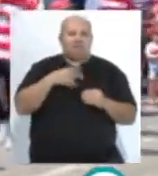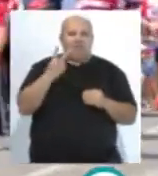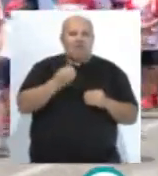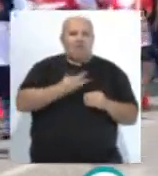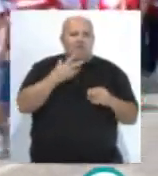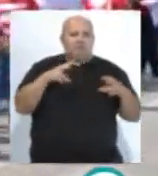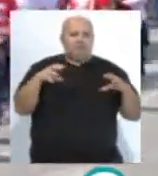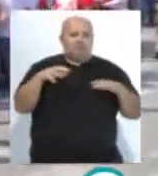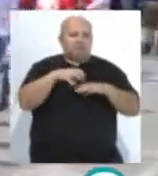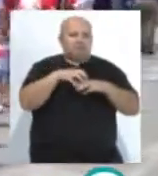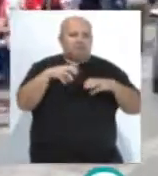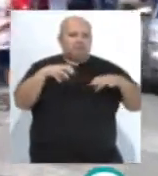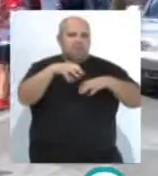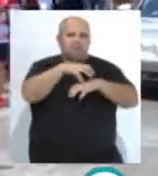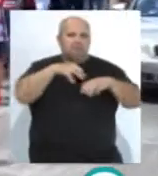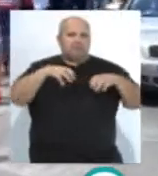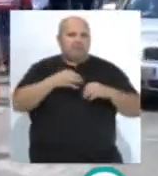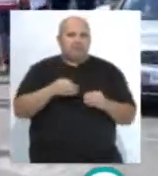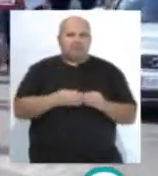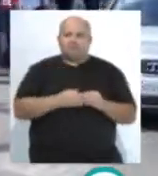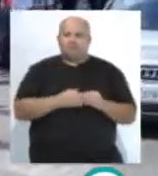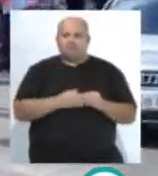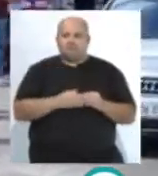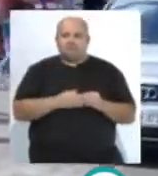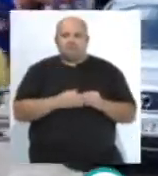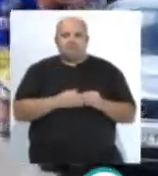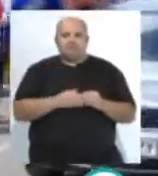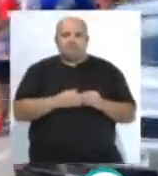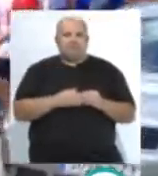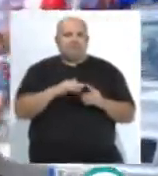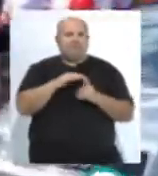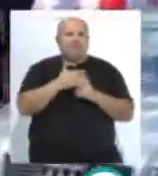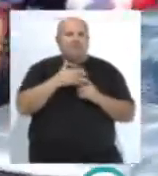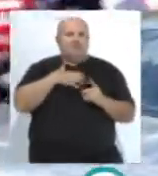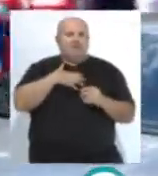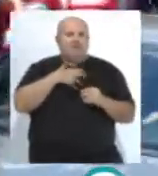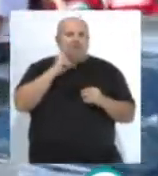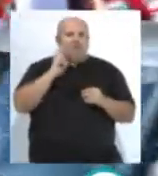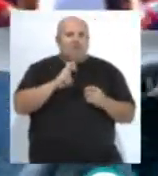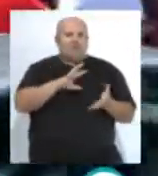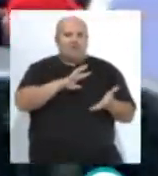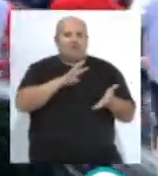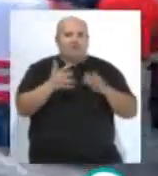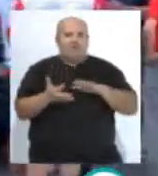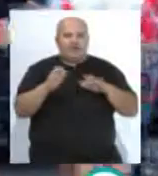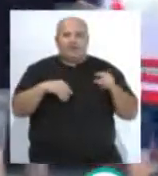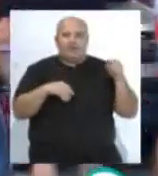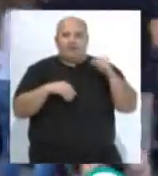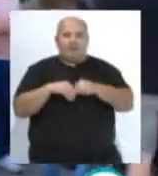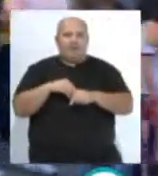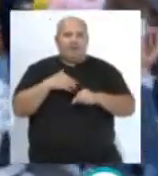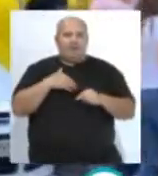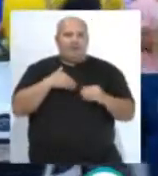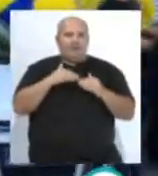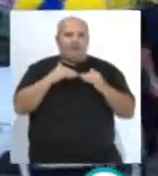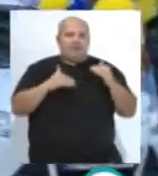dos aficiones celebrando juntos, ¿no? Nada que ver, creo yo, si la situación la trasladamos a Cádiz, ¿no? Si fuera el Cádiz el que fuera a